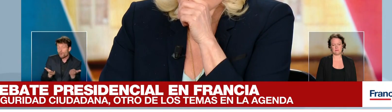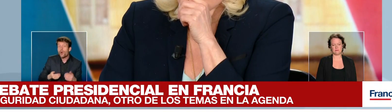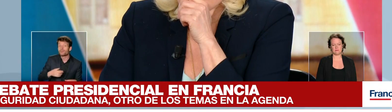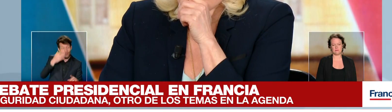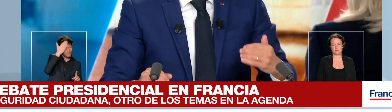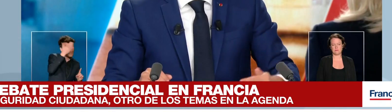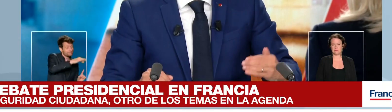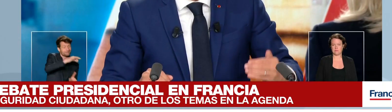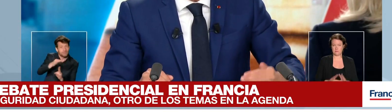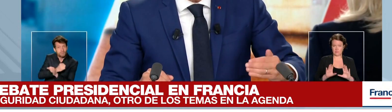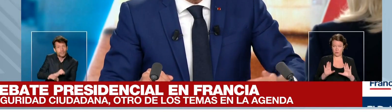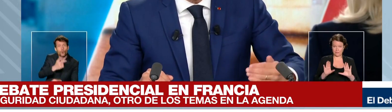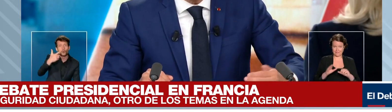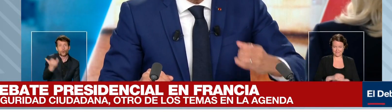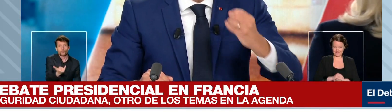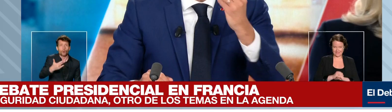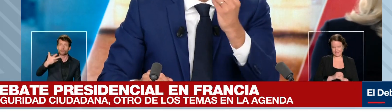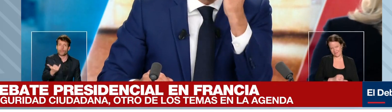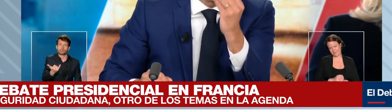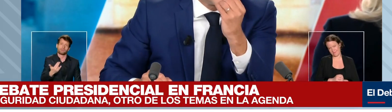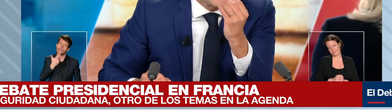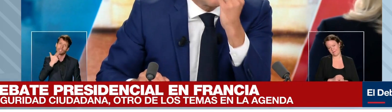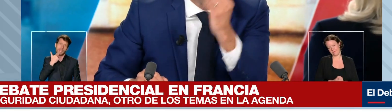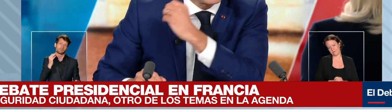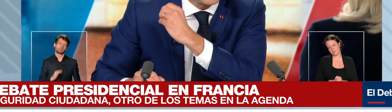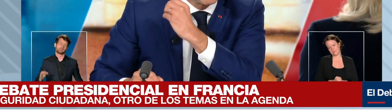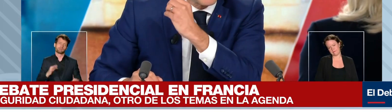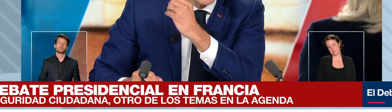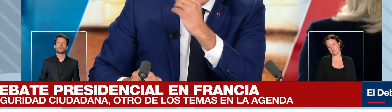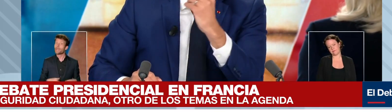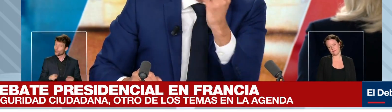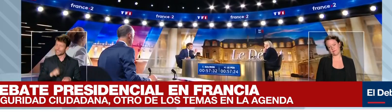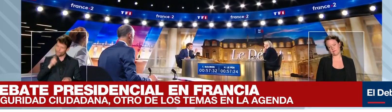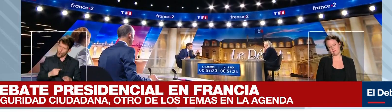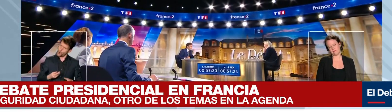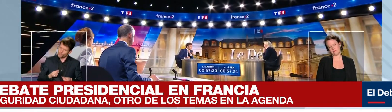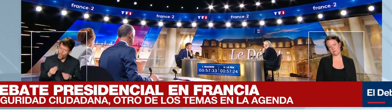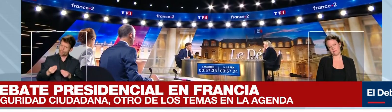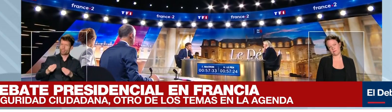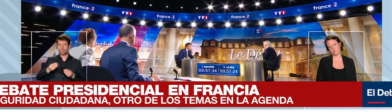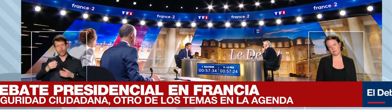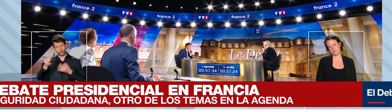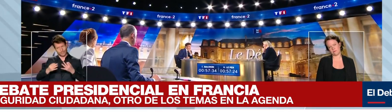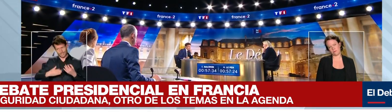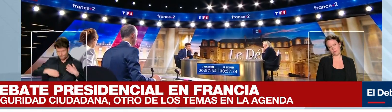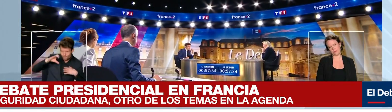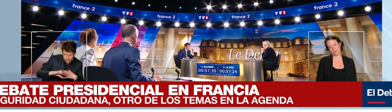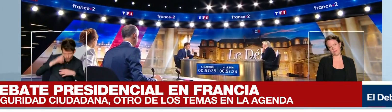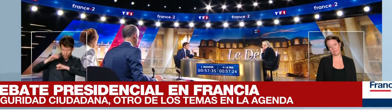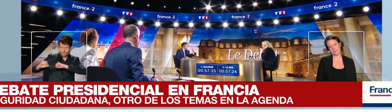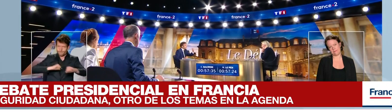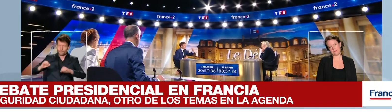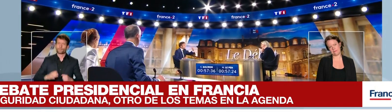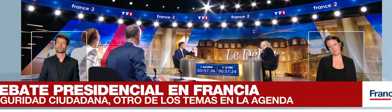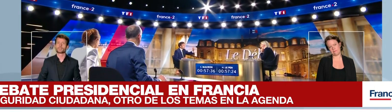es muy poco eficaz. Y hay que darle los medios a la justicia de actuar. Y más allá del 30%